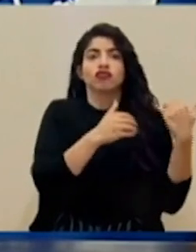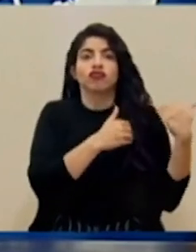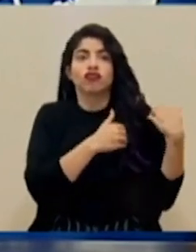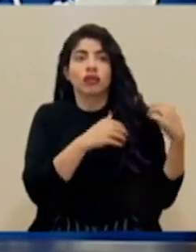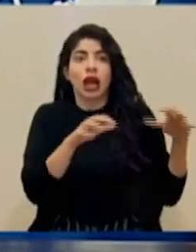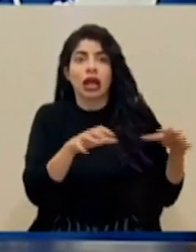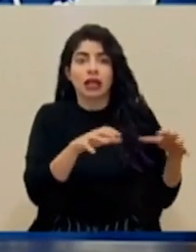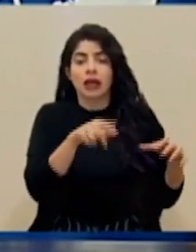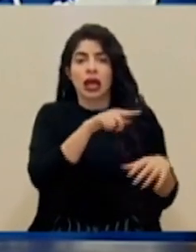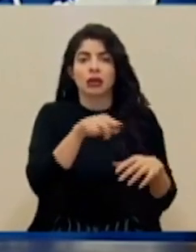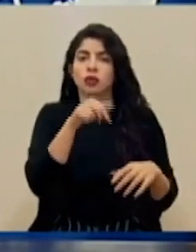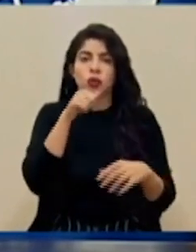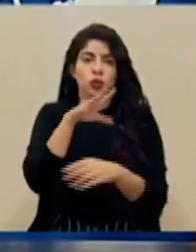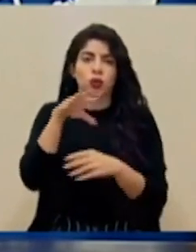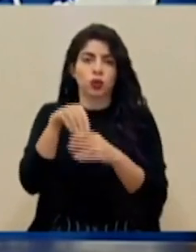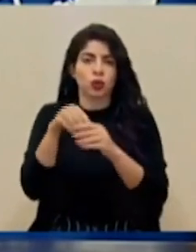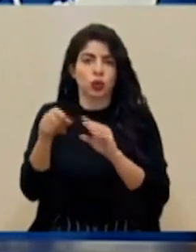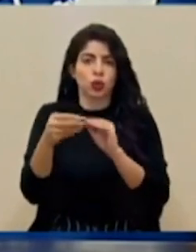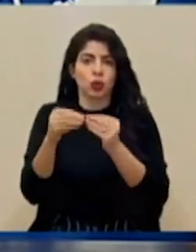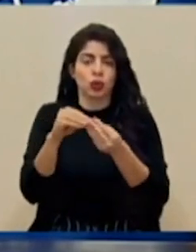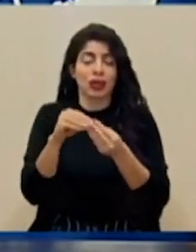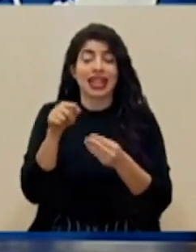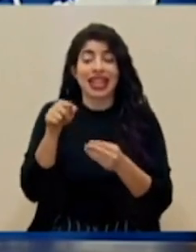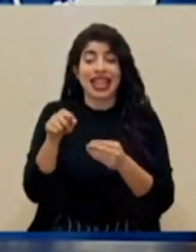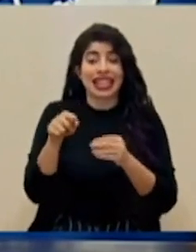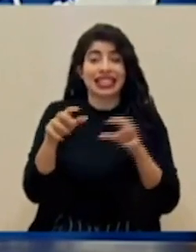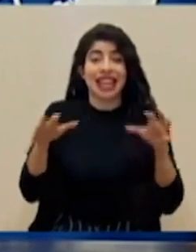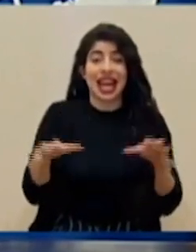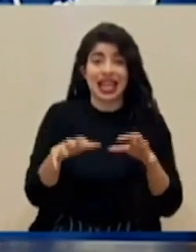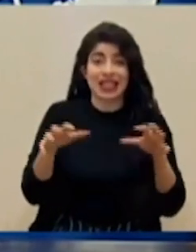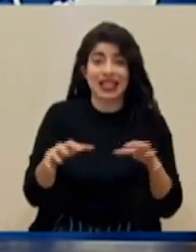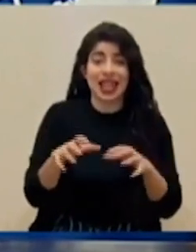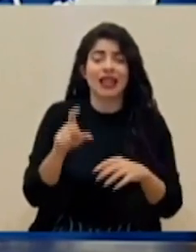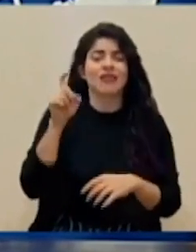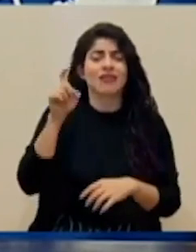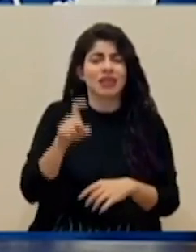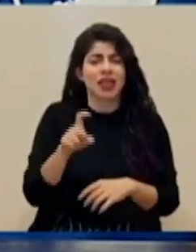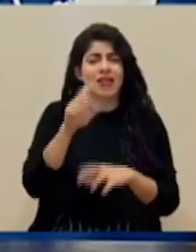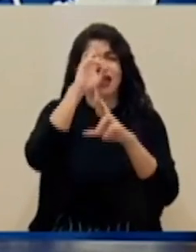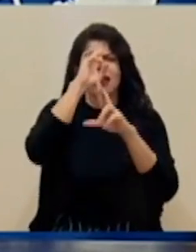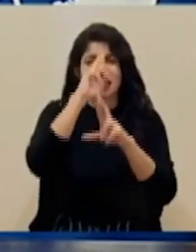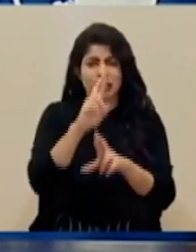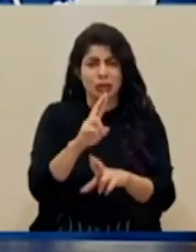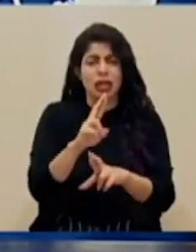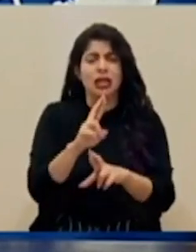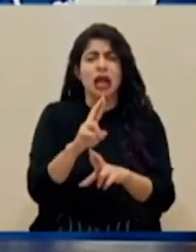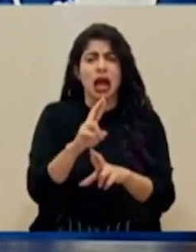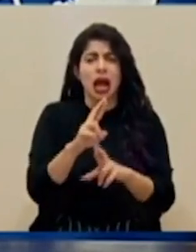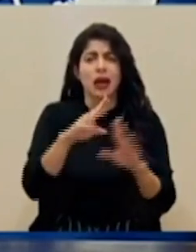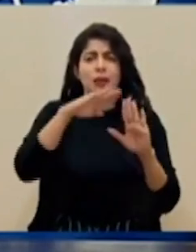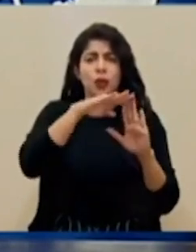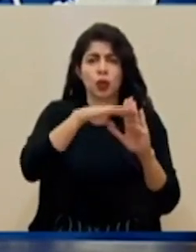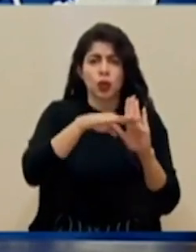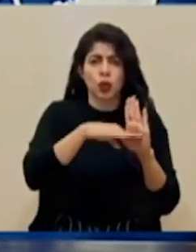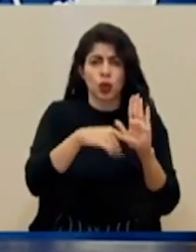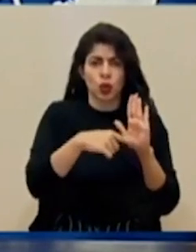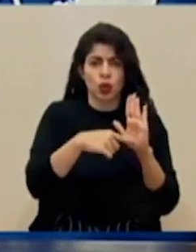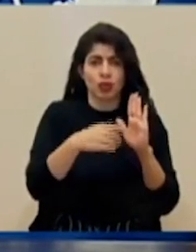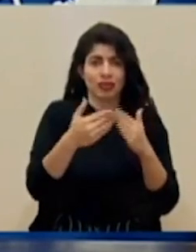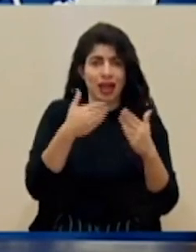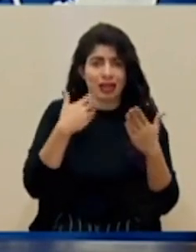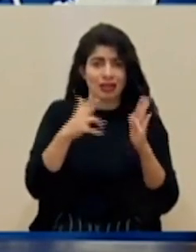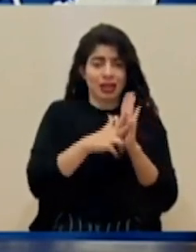esos eventos. En esos tipos de actividades se deben de respetar, por supuesto, los protocolos debidamente